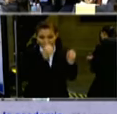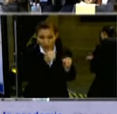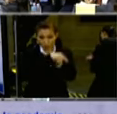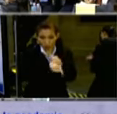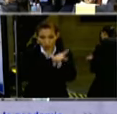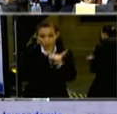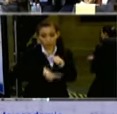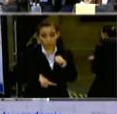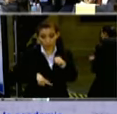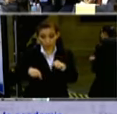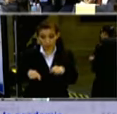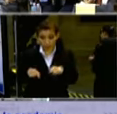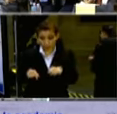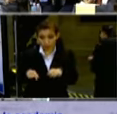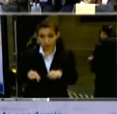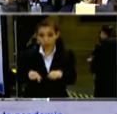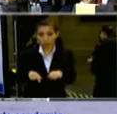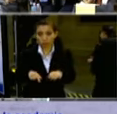este gobierno